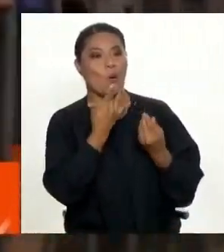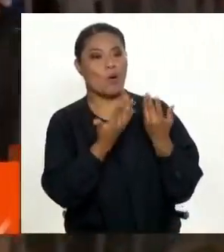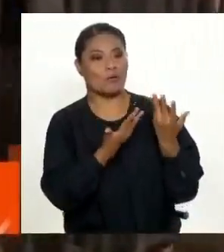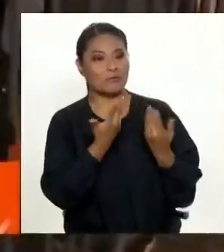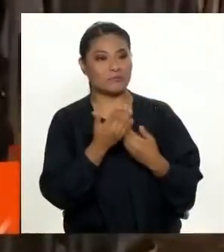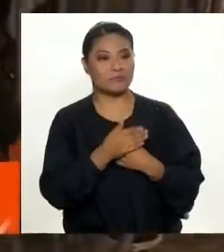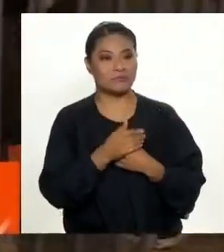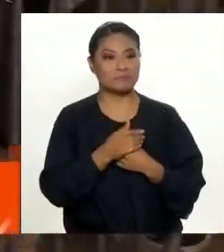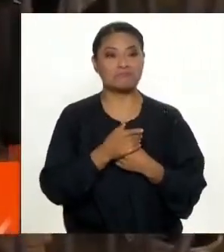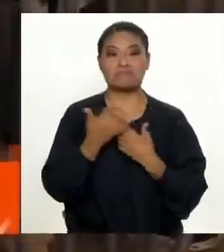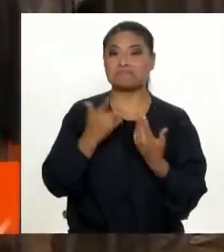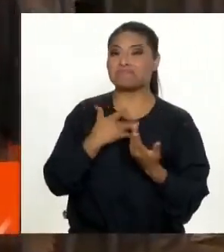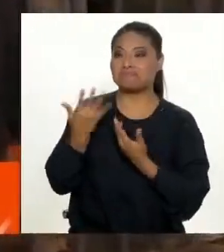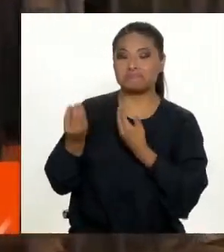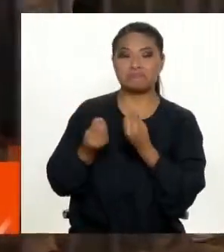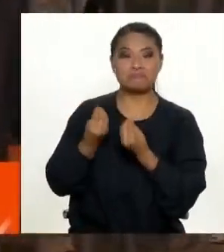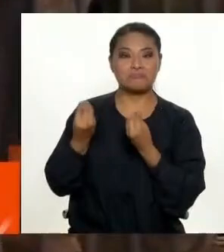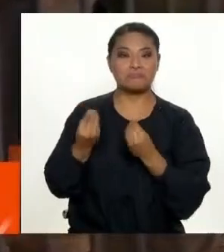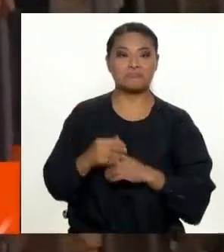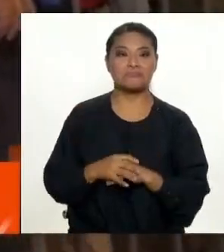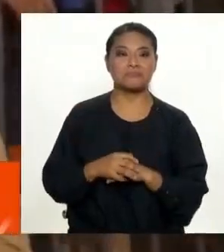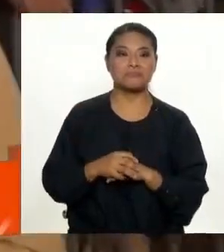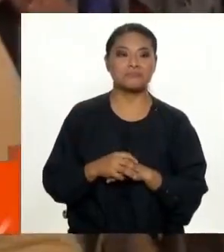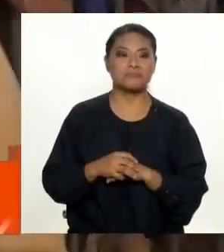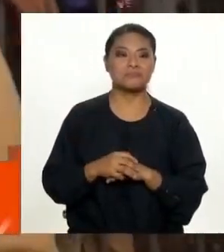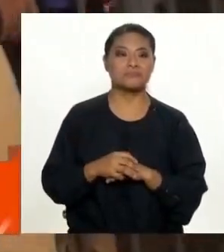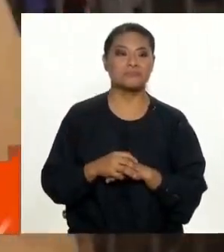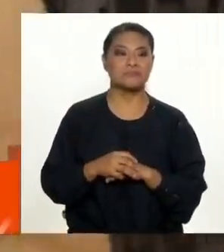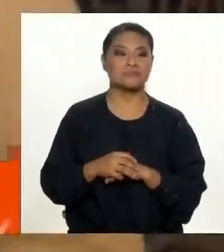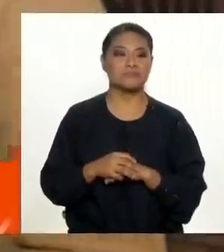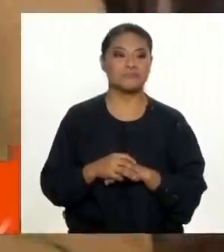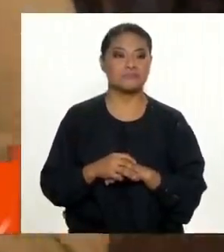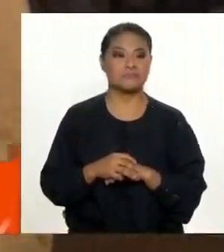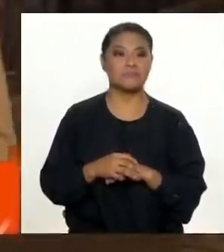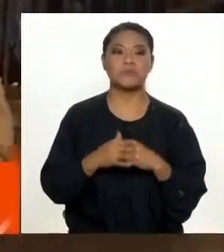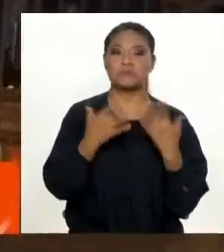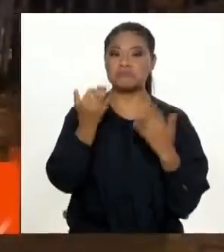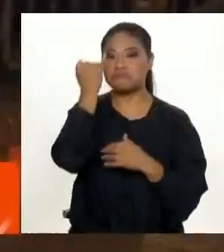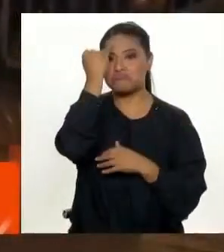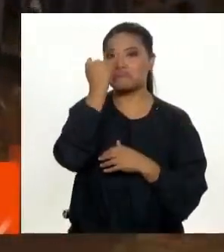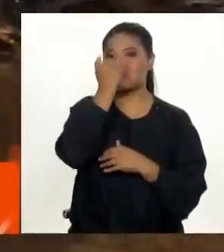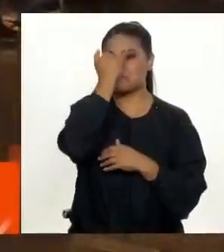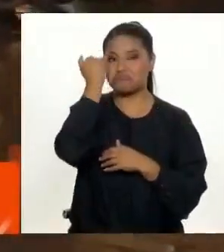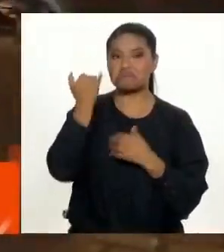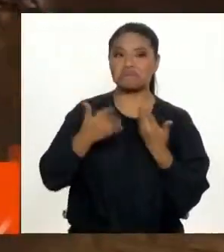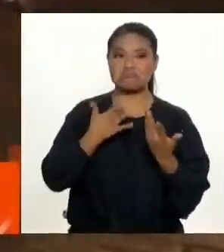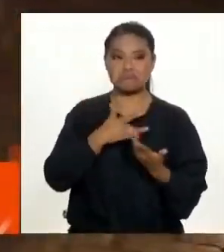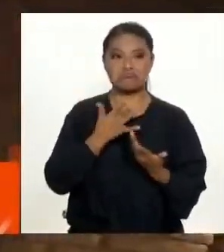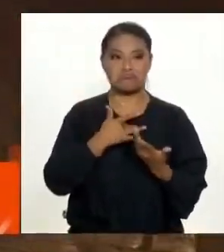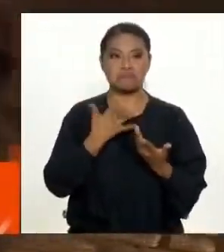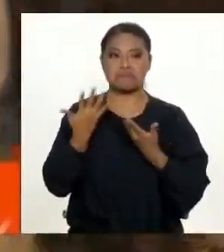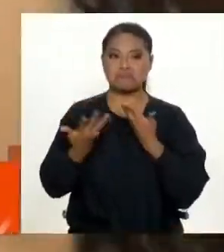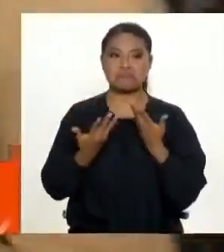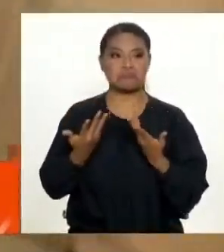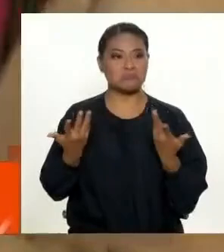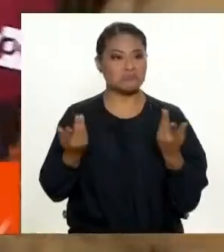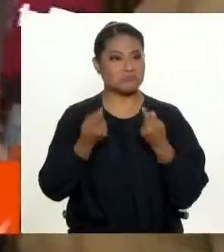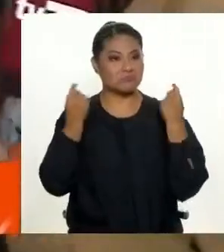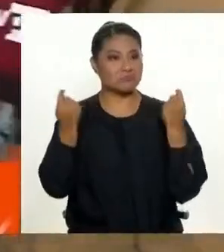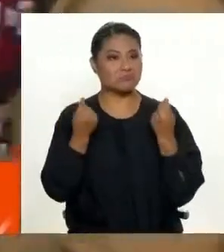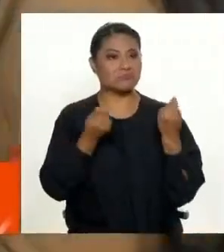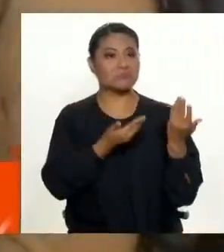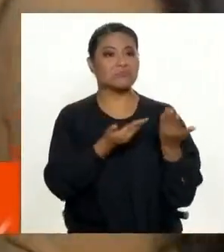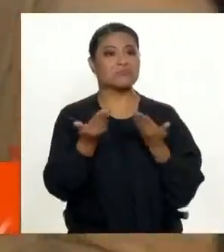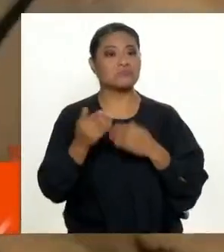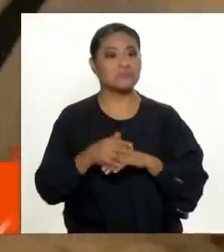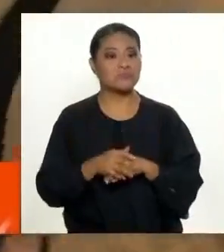al participar de esta festividad. Una pareja italiana que también está, pues, está encontrando con esta festividad. A ver, vamos a encontrar...